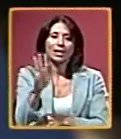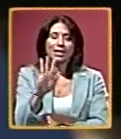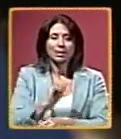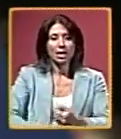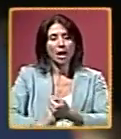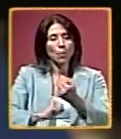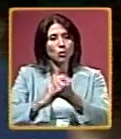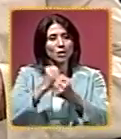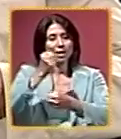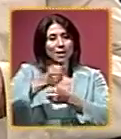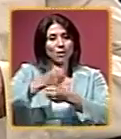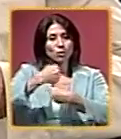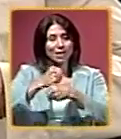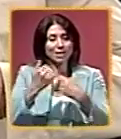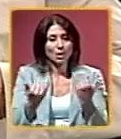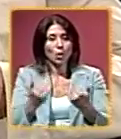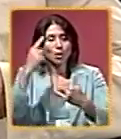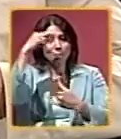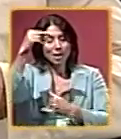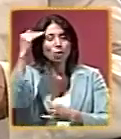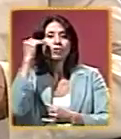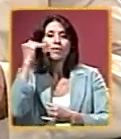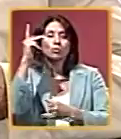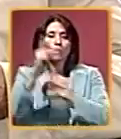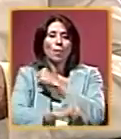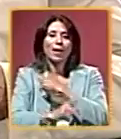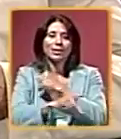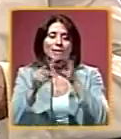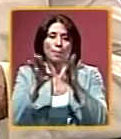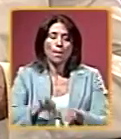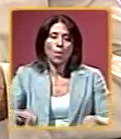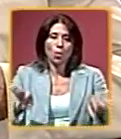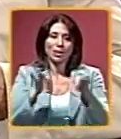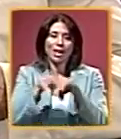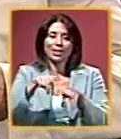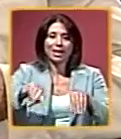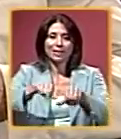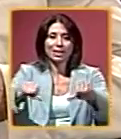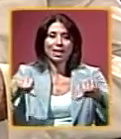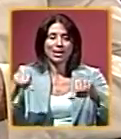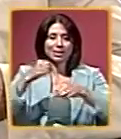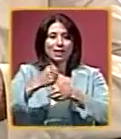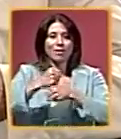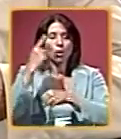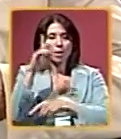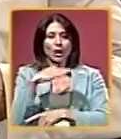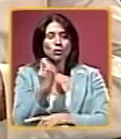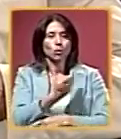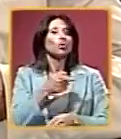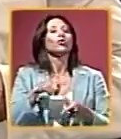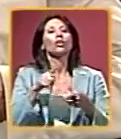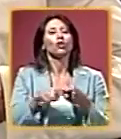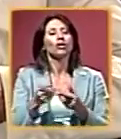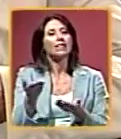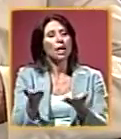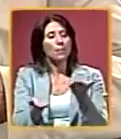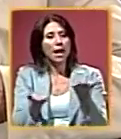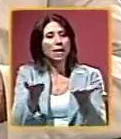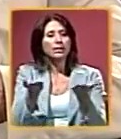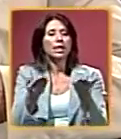que se están realizando en México. Como sabemos, es un país importante en esas áreas de trabajo para nosotros. Entonces, el balance es positivo.